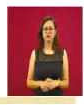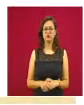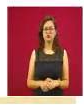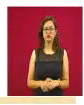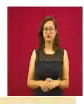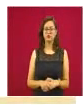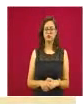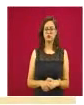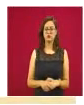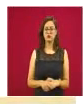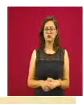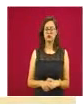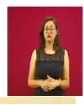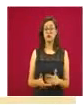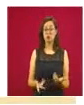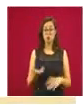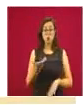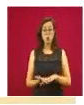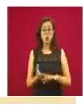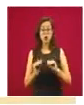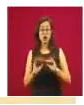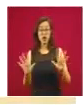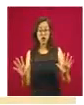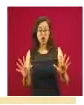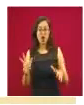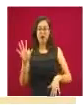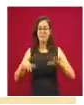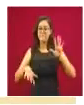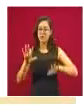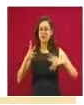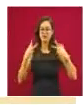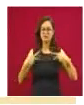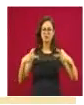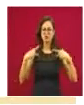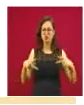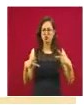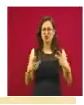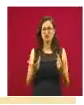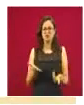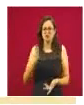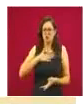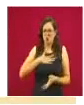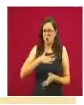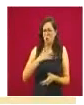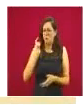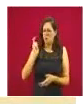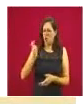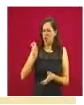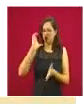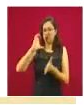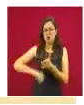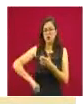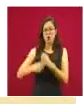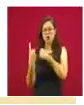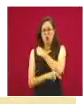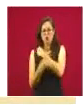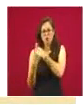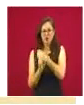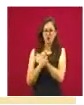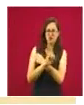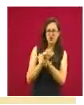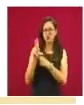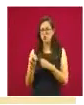Esto es importante aclarar, porque muchas veces la gente no sabe cómo darle seguimiento, si le están haciendo el descuento o no al